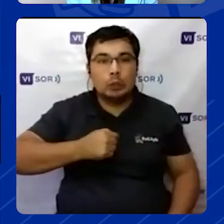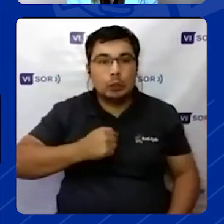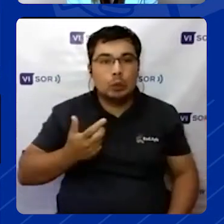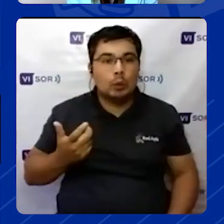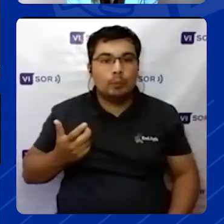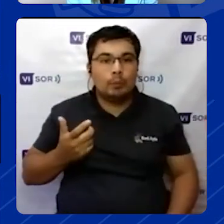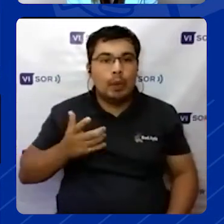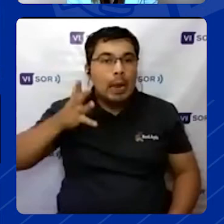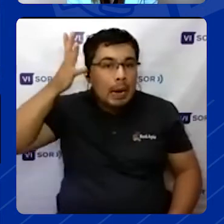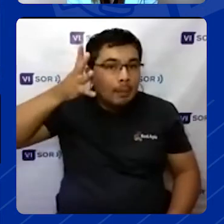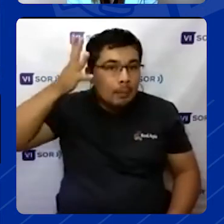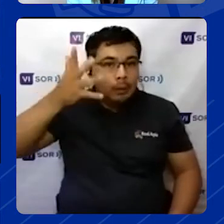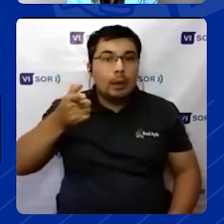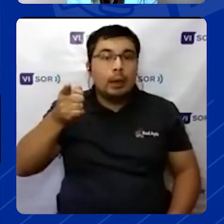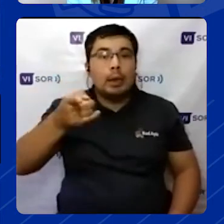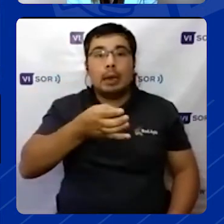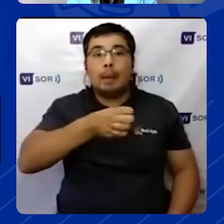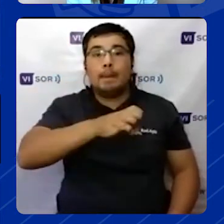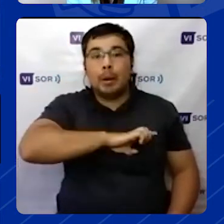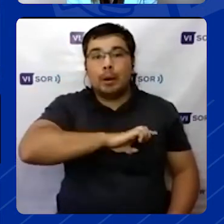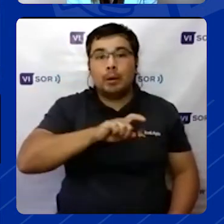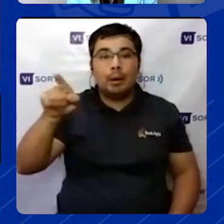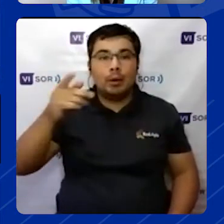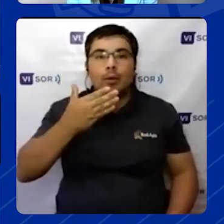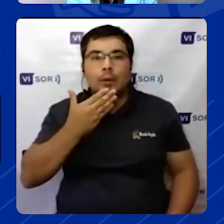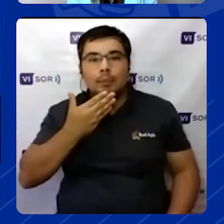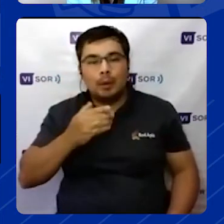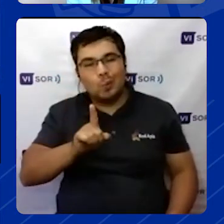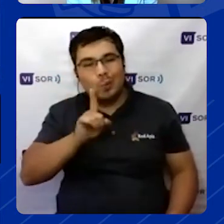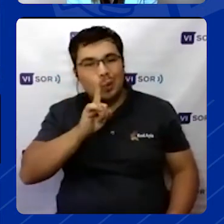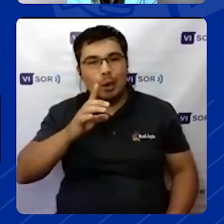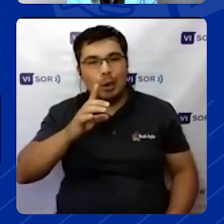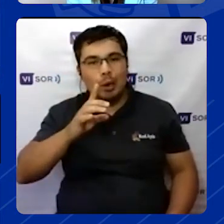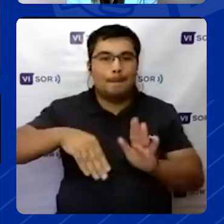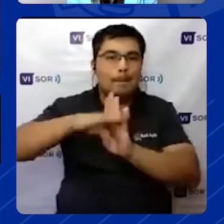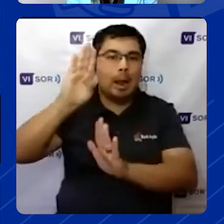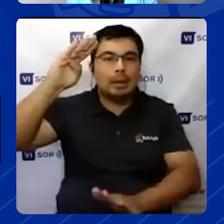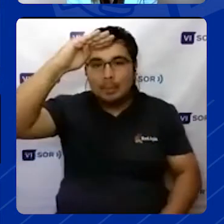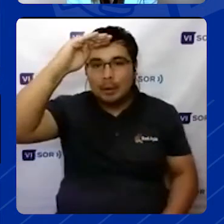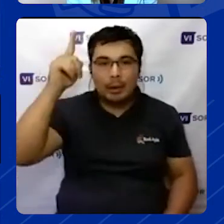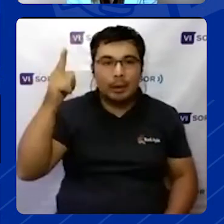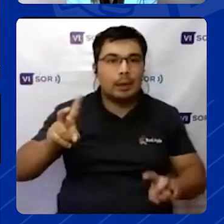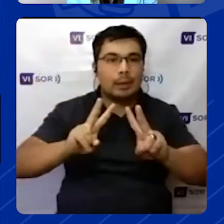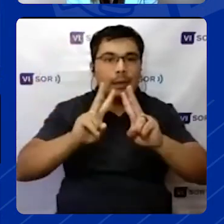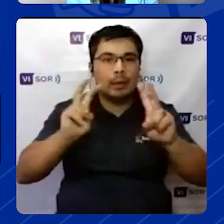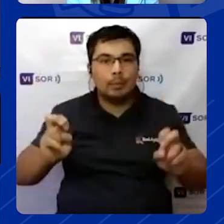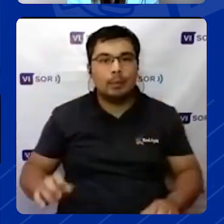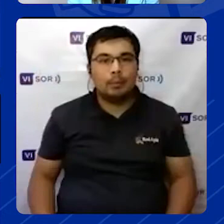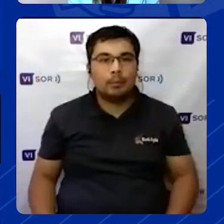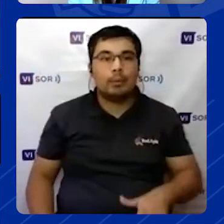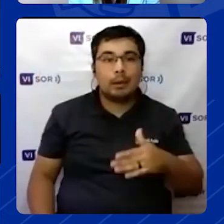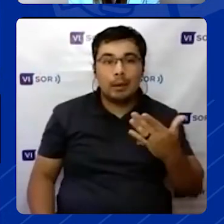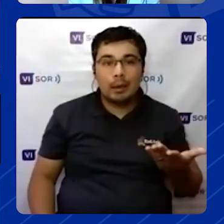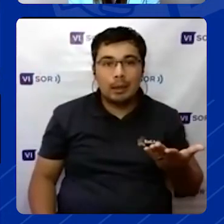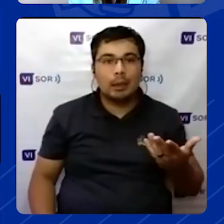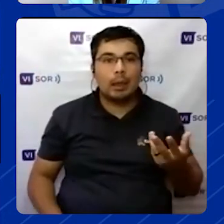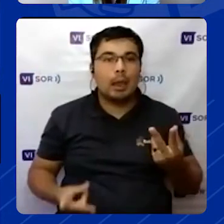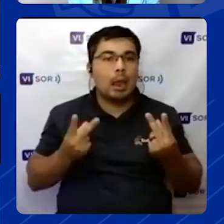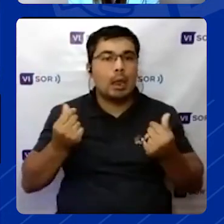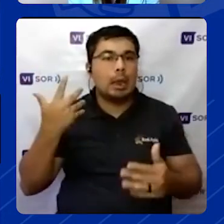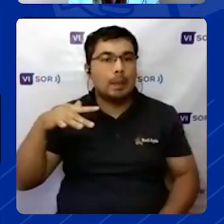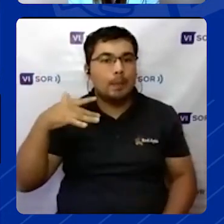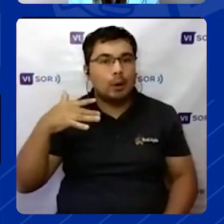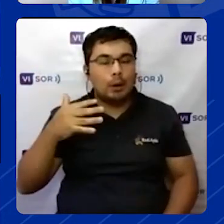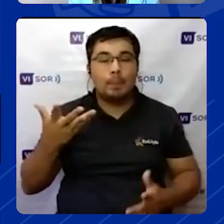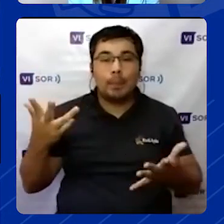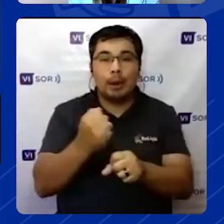España, también tienen además más experiencia probablemente en este tema, y va a ser súper valioso también para el trabajo